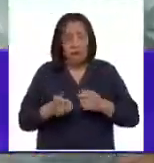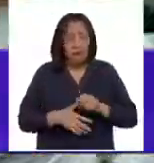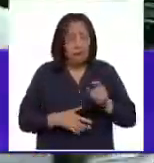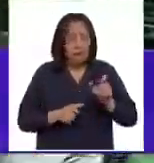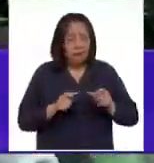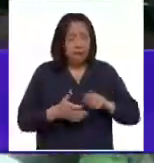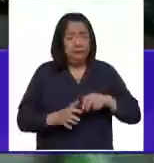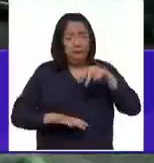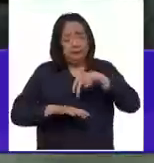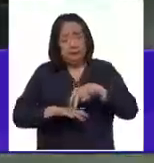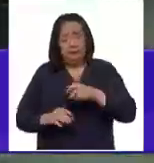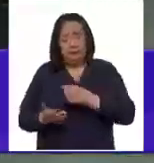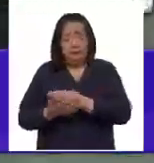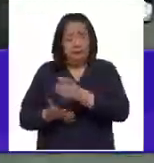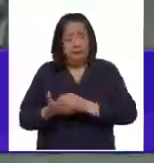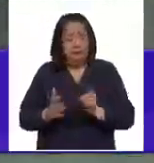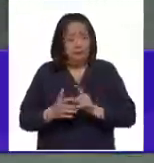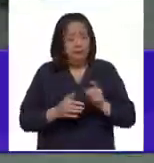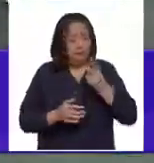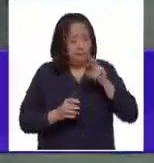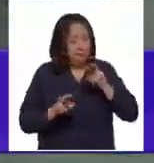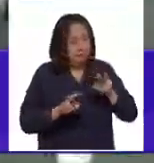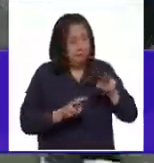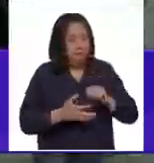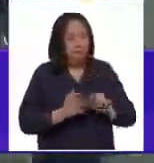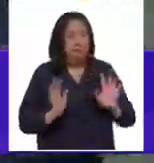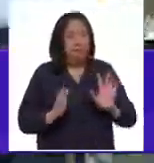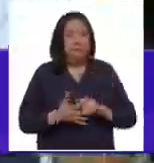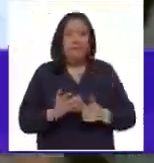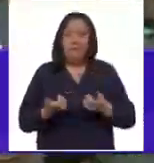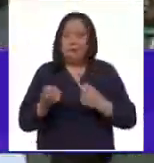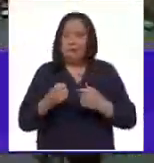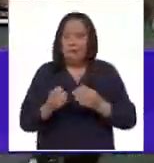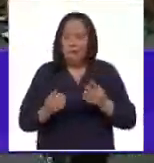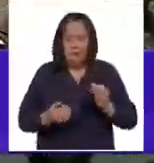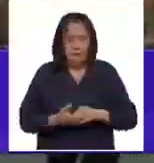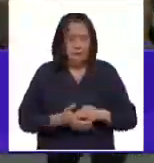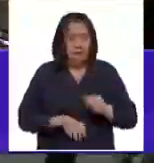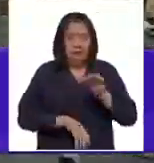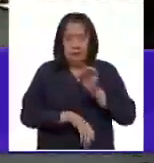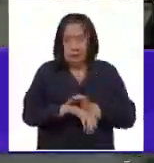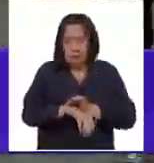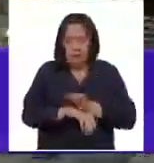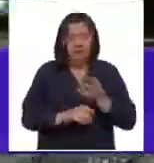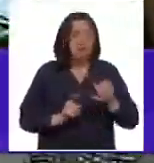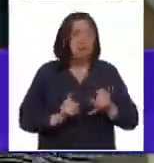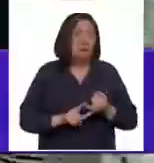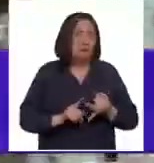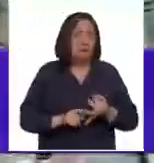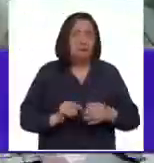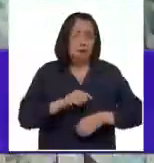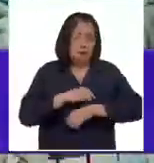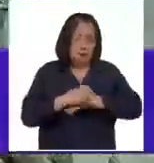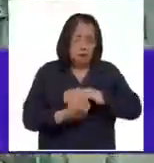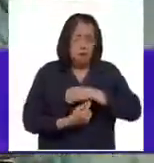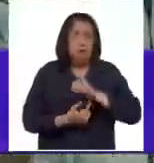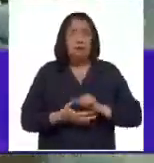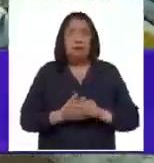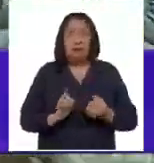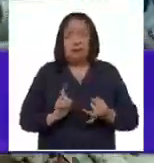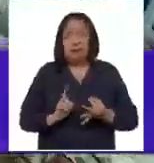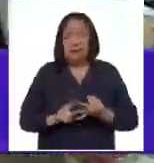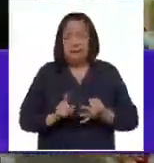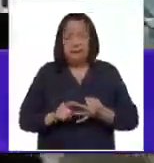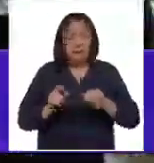dejan pasar a los demás, ¿no? En cuestión de lo que estoy viendo que está saliendo más, son relojes, son pulseras, también